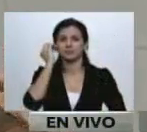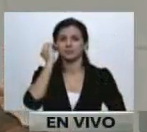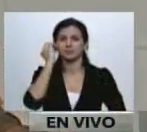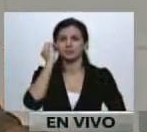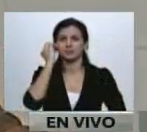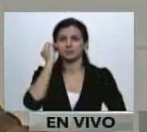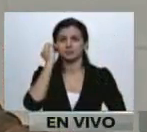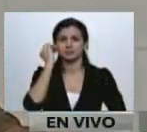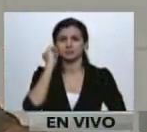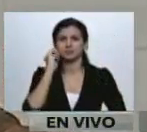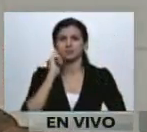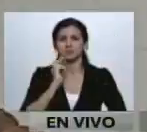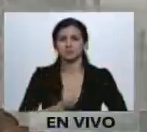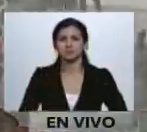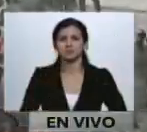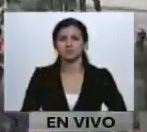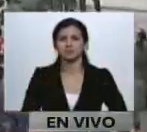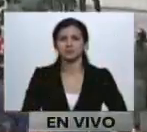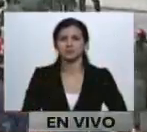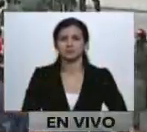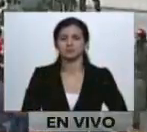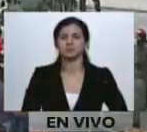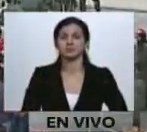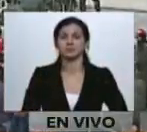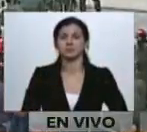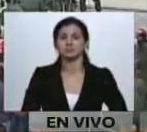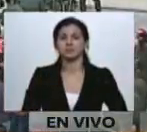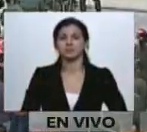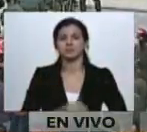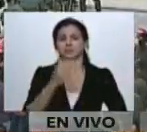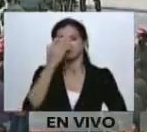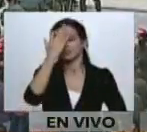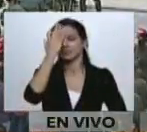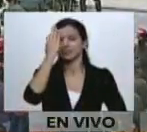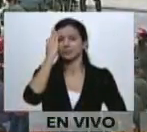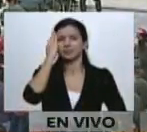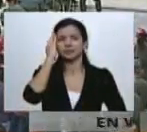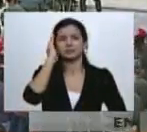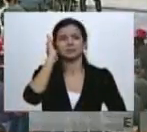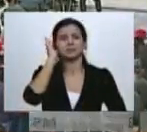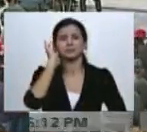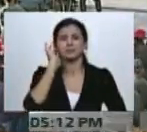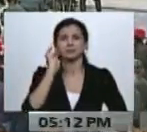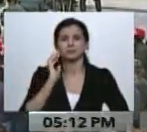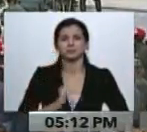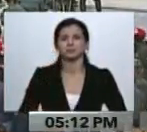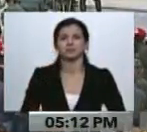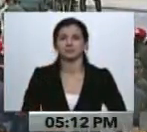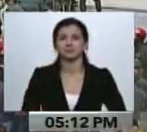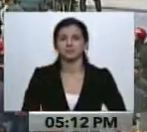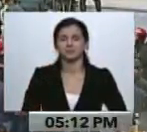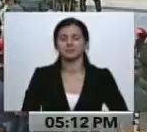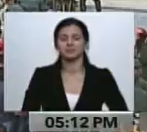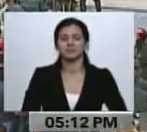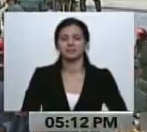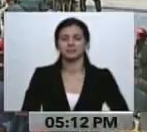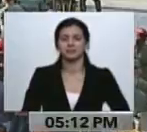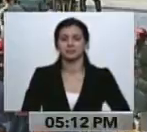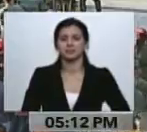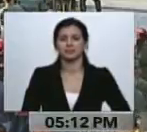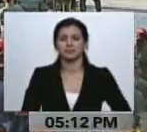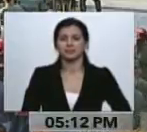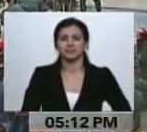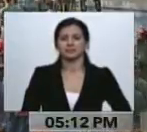¡Ay, mamaya! ¡Ay, mamaya! ¡Cubala, cumalacanda! ¡Apombo, pombo, cacha! ¡Apopo,